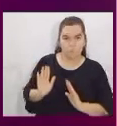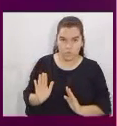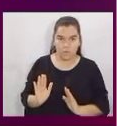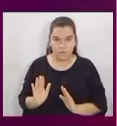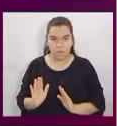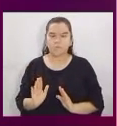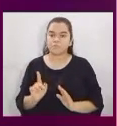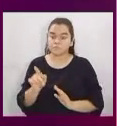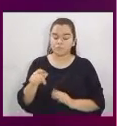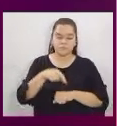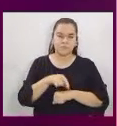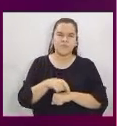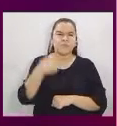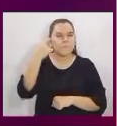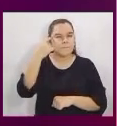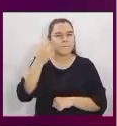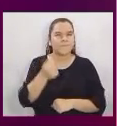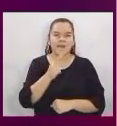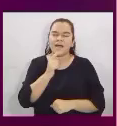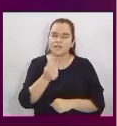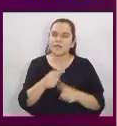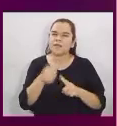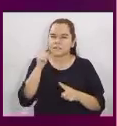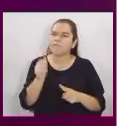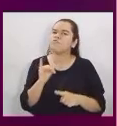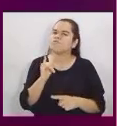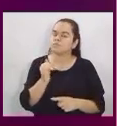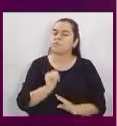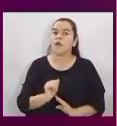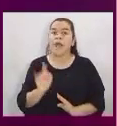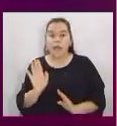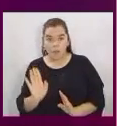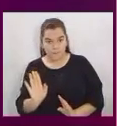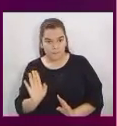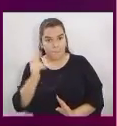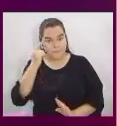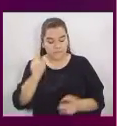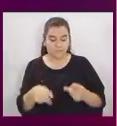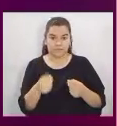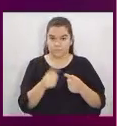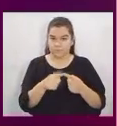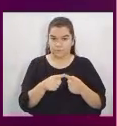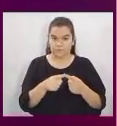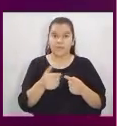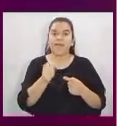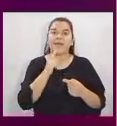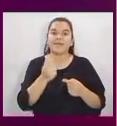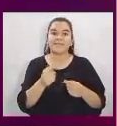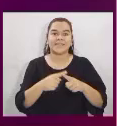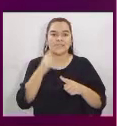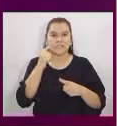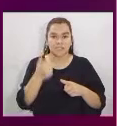Este médico, una vez que se planteó que podía ser una ataxia, lo más seguro era que había que definir si era una